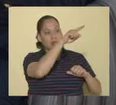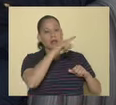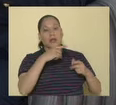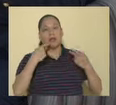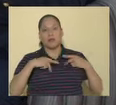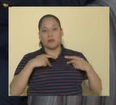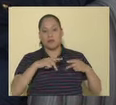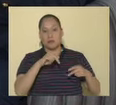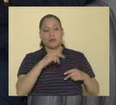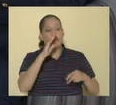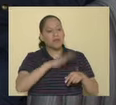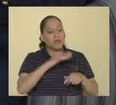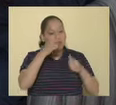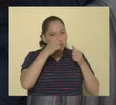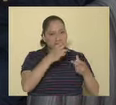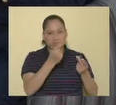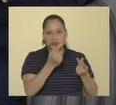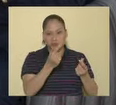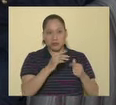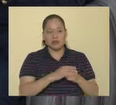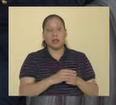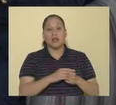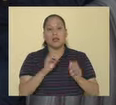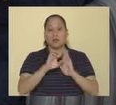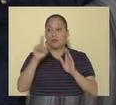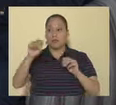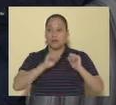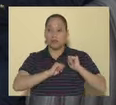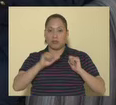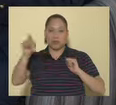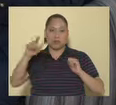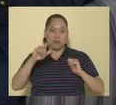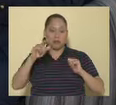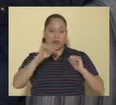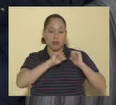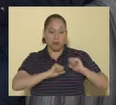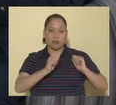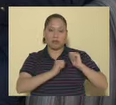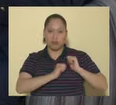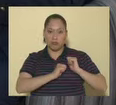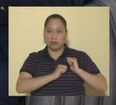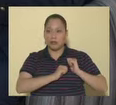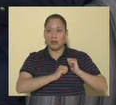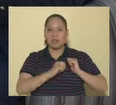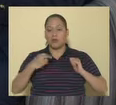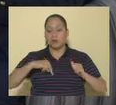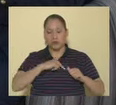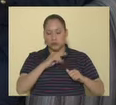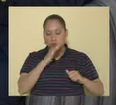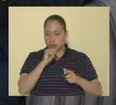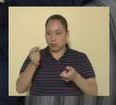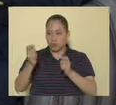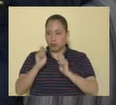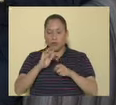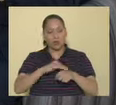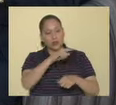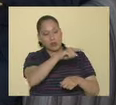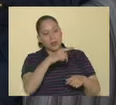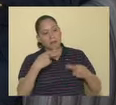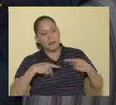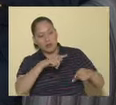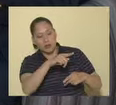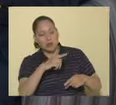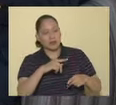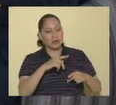a su atención. Desgraciadamente las autoridades militares no somos competentes cuando hay víctimas civiles. Yo creo que ese es un tema jurídico que ya